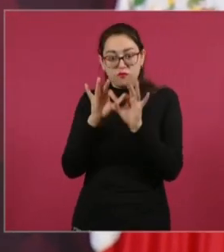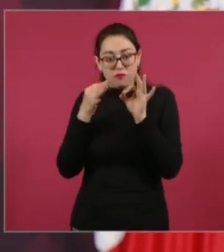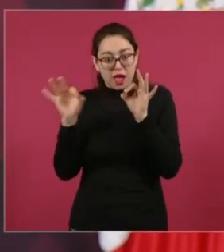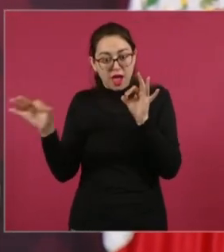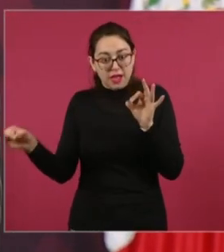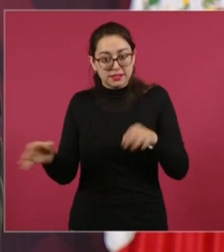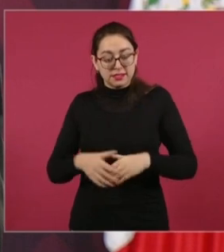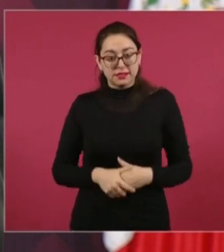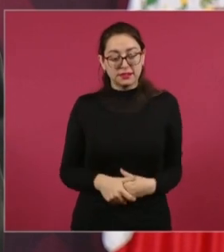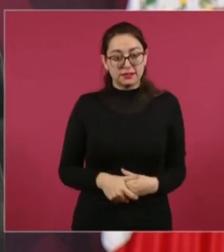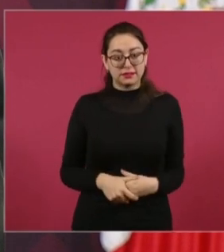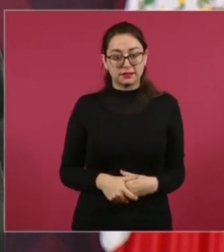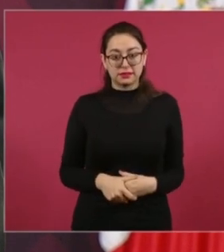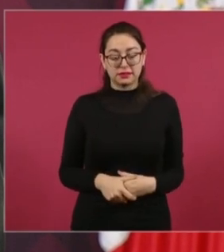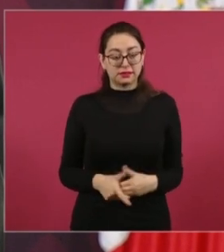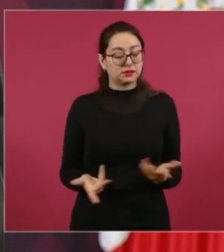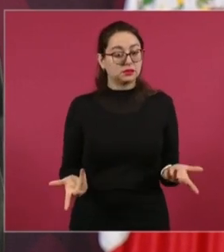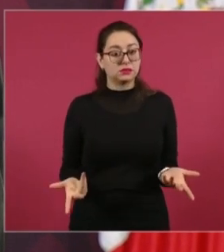es en contra de nosotros.